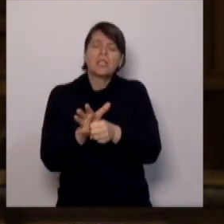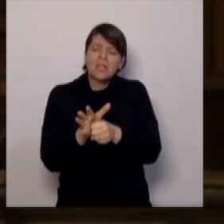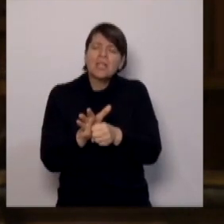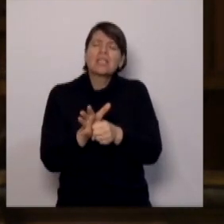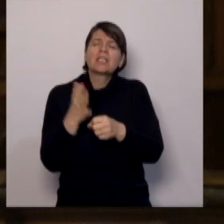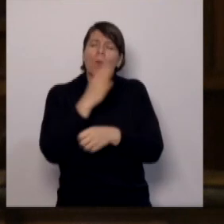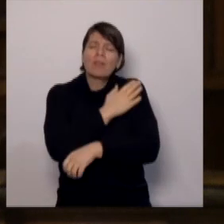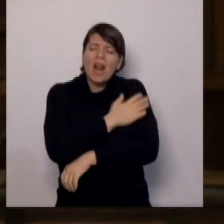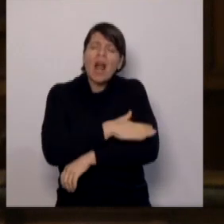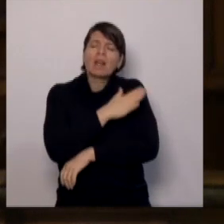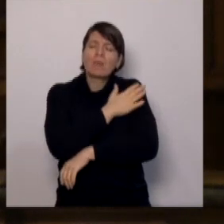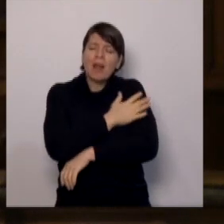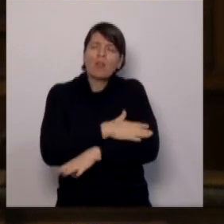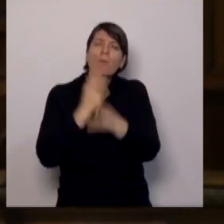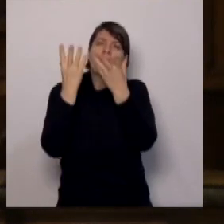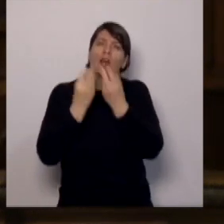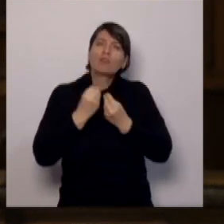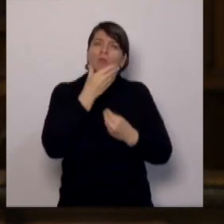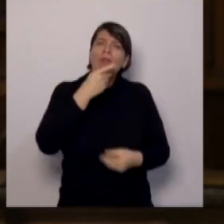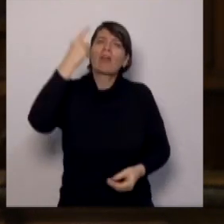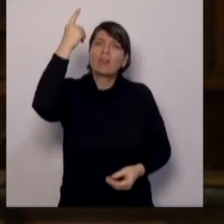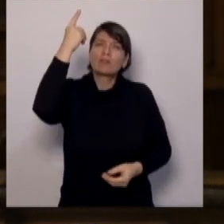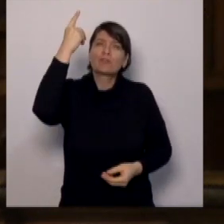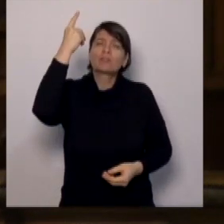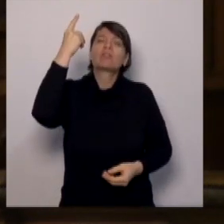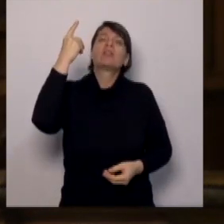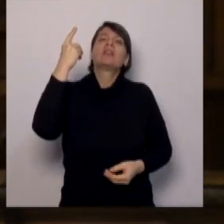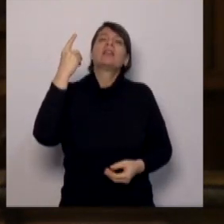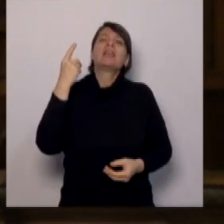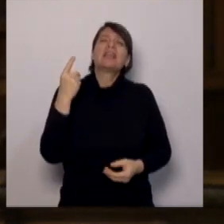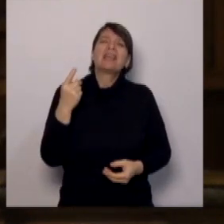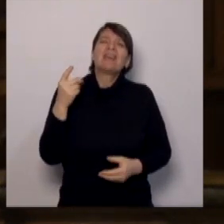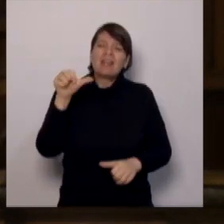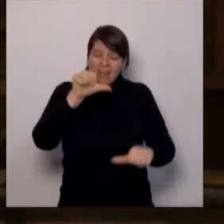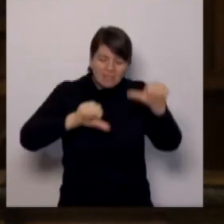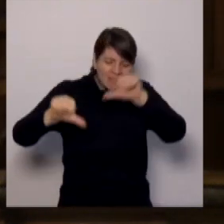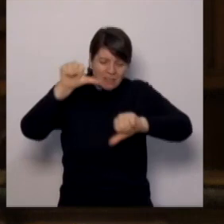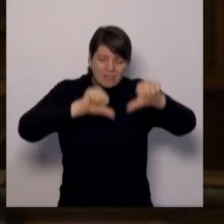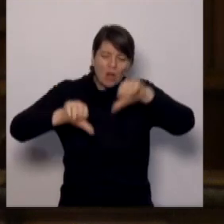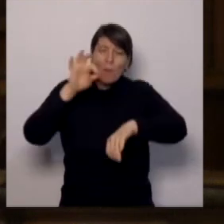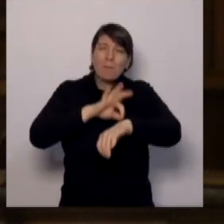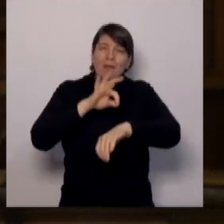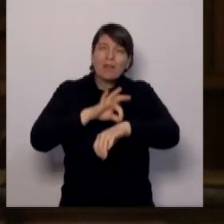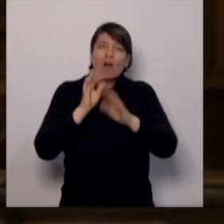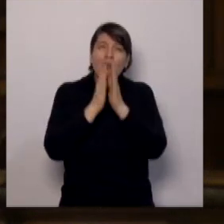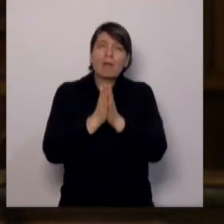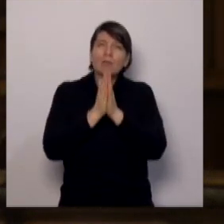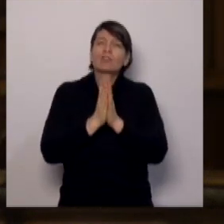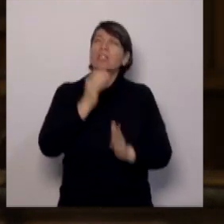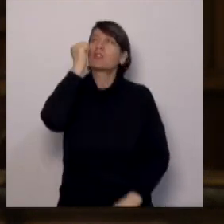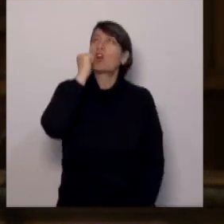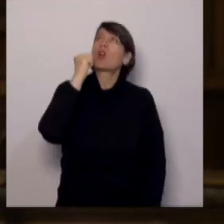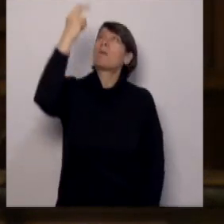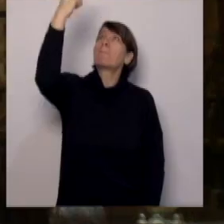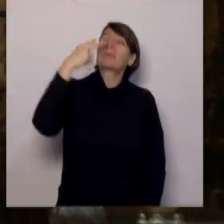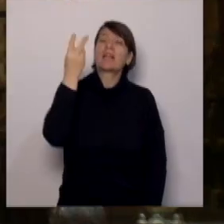coronavirus se encuentren aliviados por la ayuda de Dios y la atención de la ciencia médica,